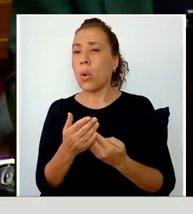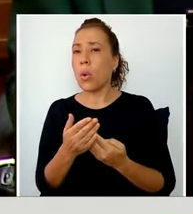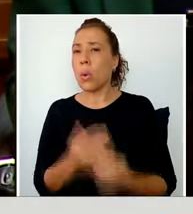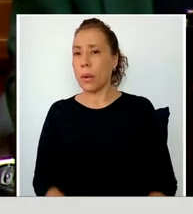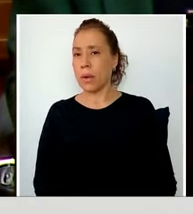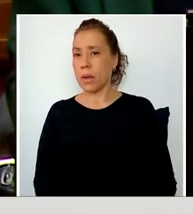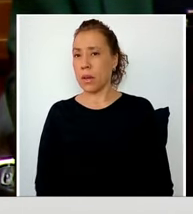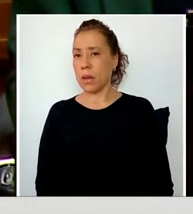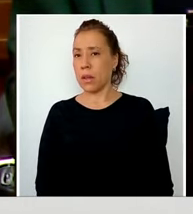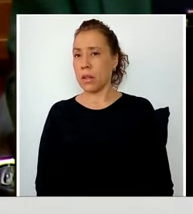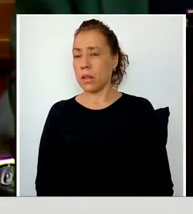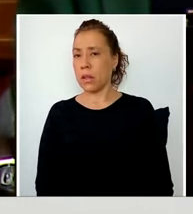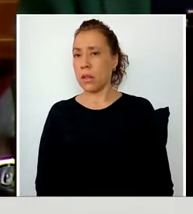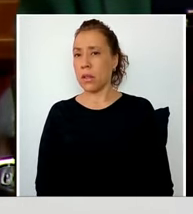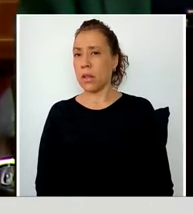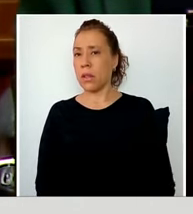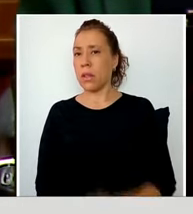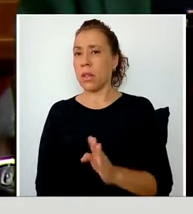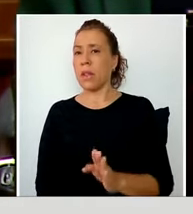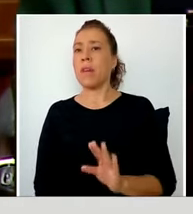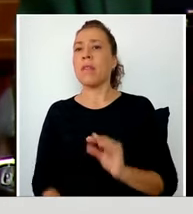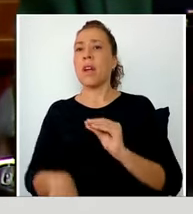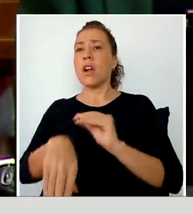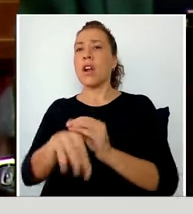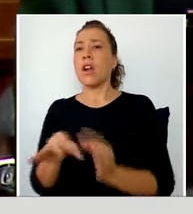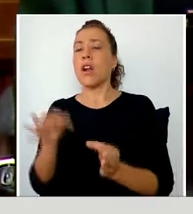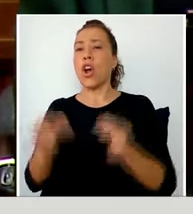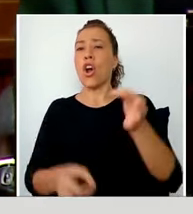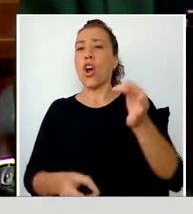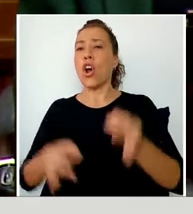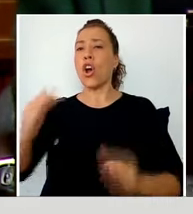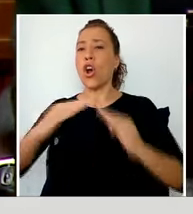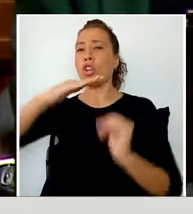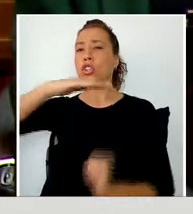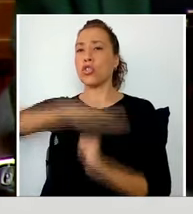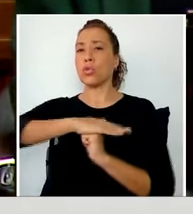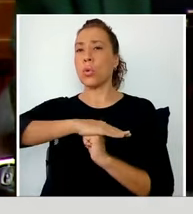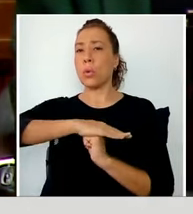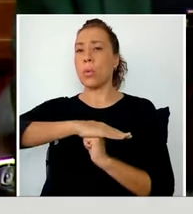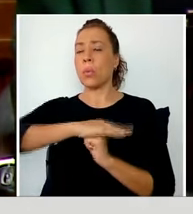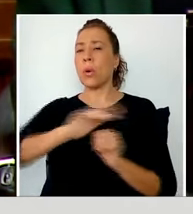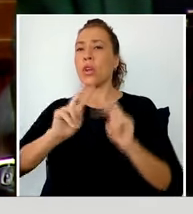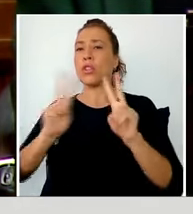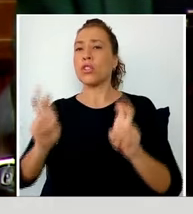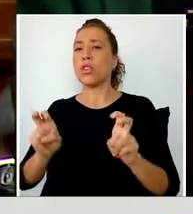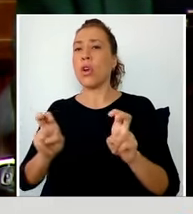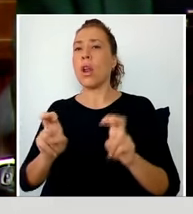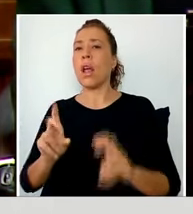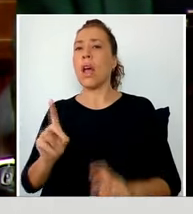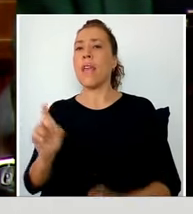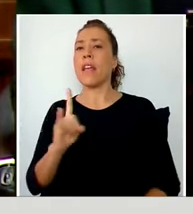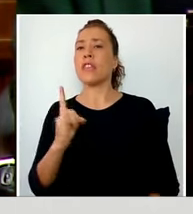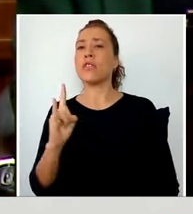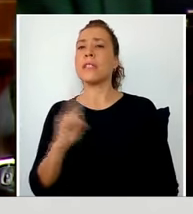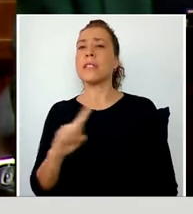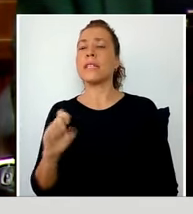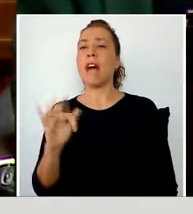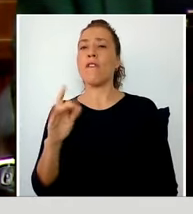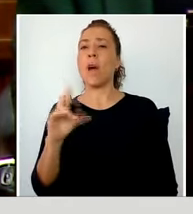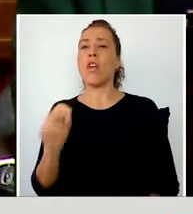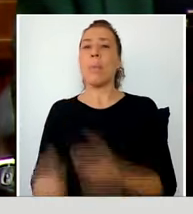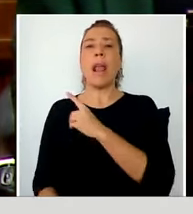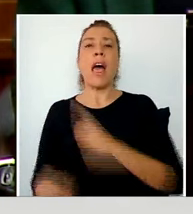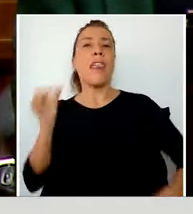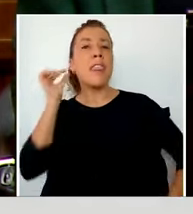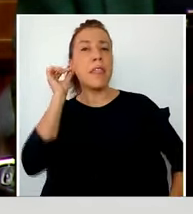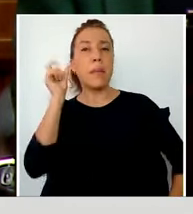debería llegar la notificación de la Corte Suprema respecto al desafuero a la diputada en cuestión Yo entiendo yo